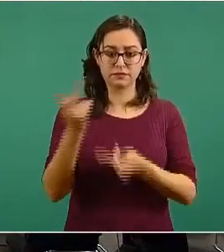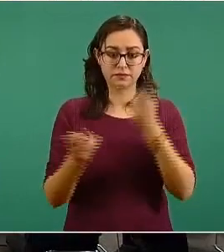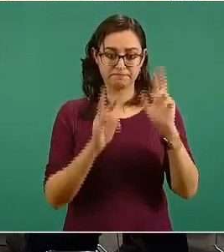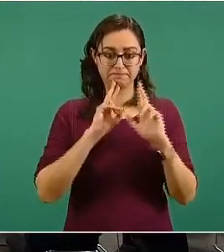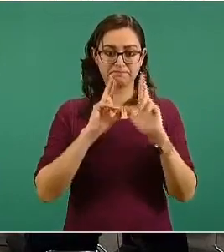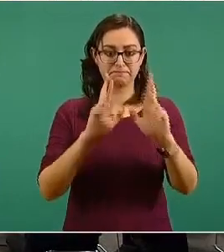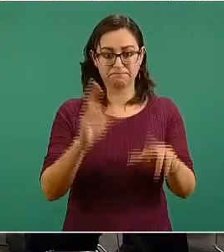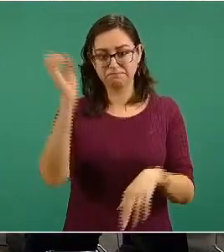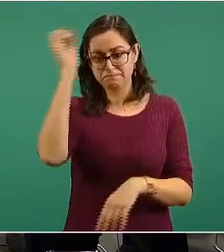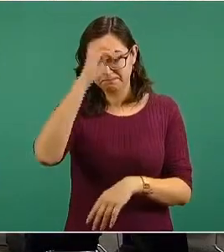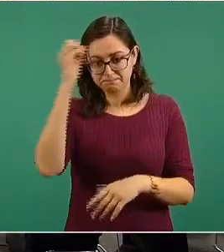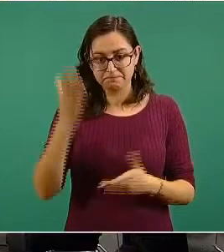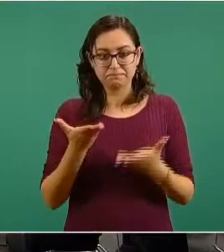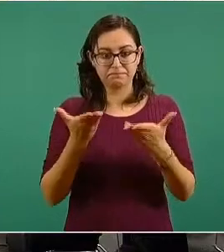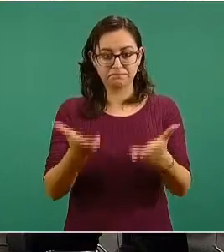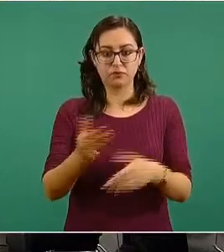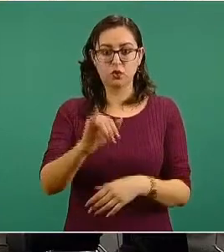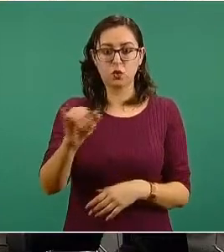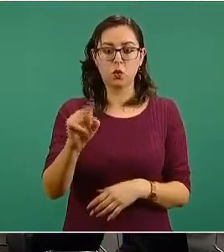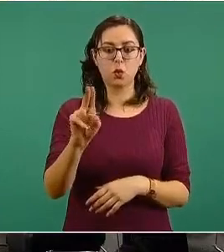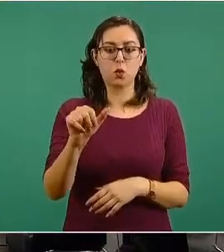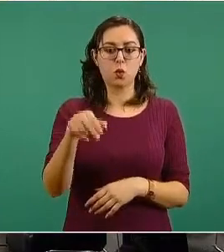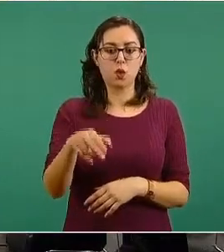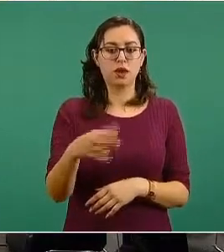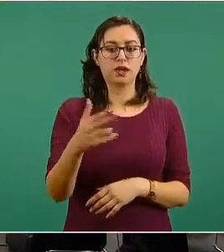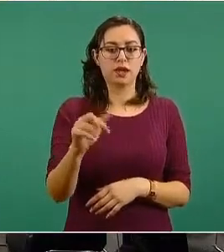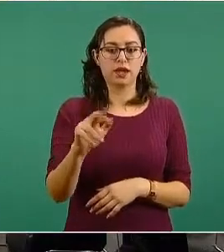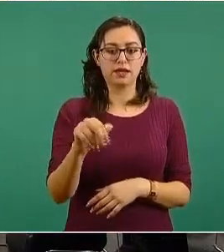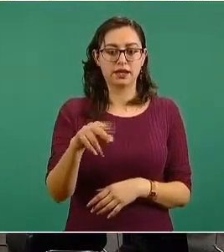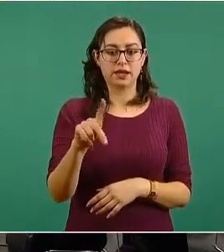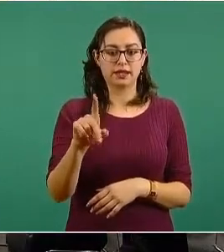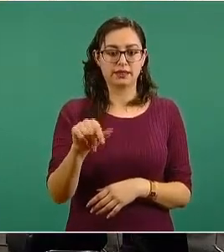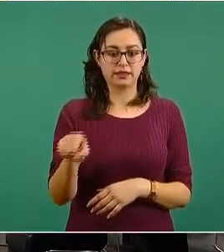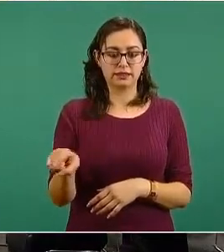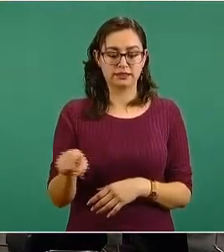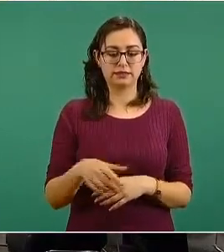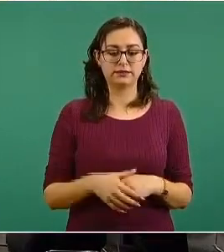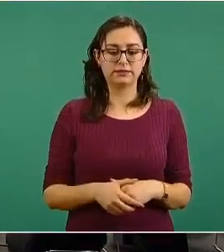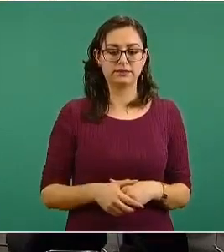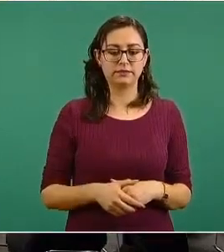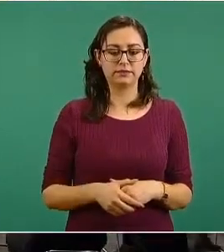y vamos a darle la palabra a Juan Hernández de Grupo Cantón, Periódico Basta.